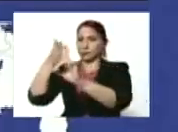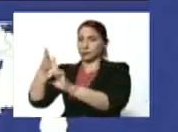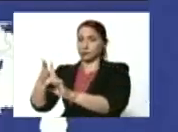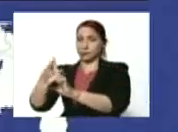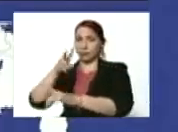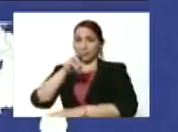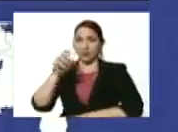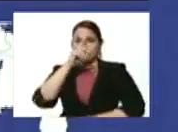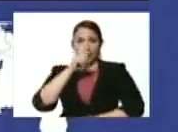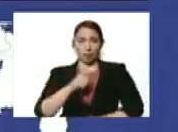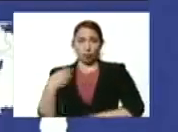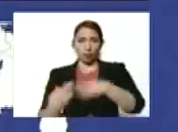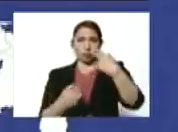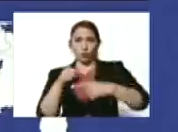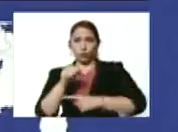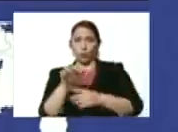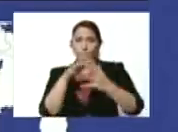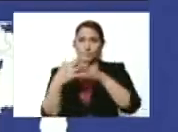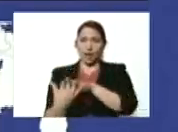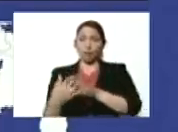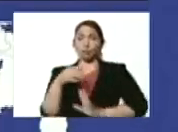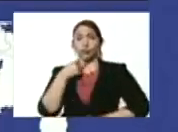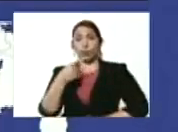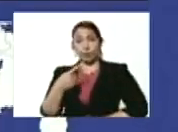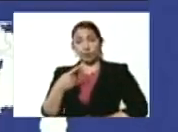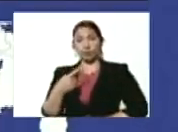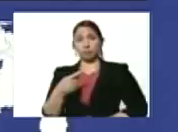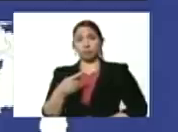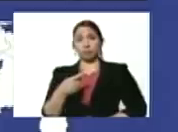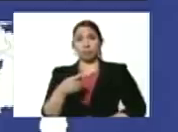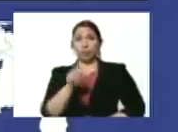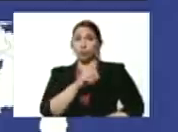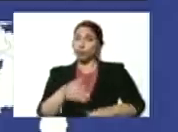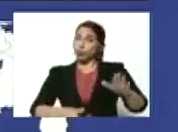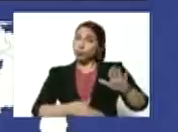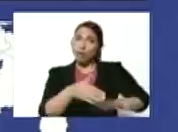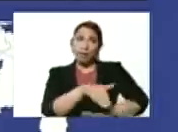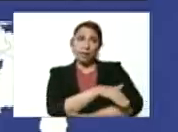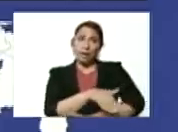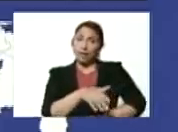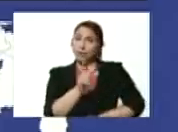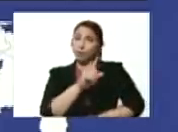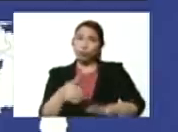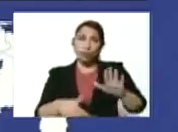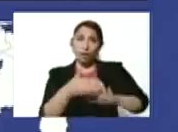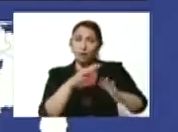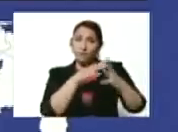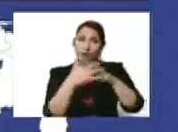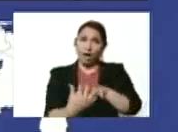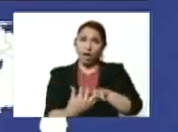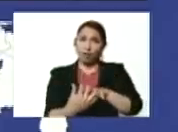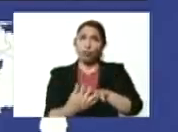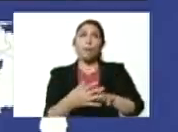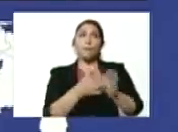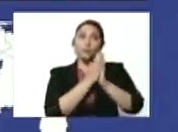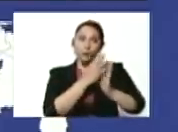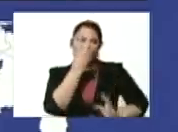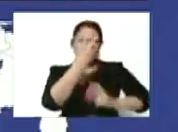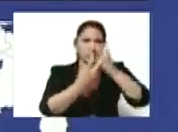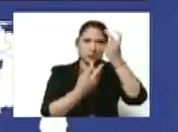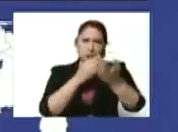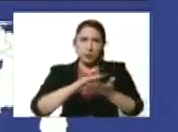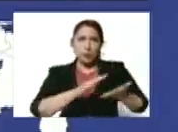en los barrios. Y yo le dije, no salgas de la calle, no salgas de los barrios, recorre,